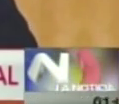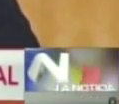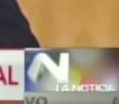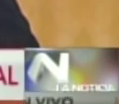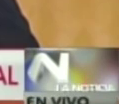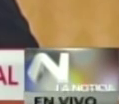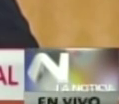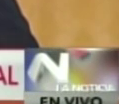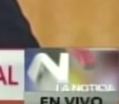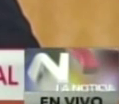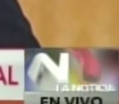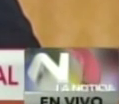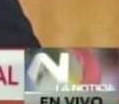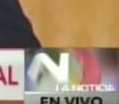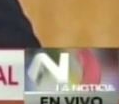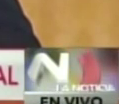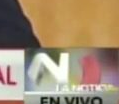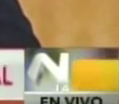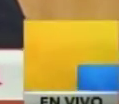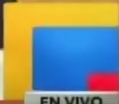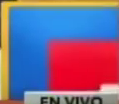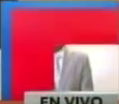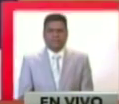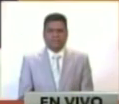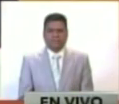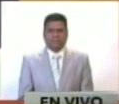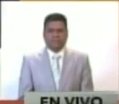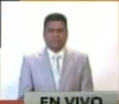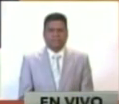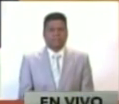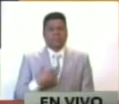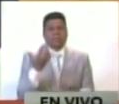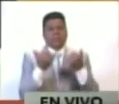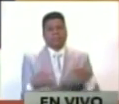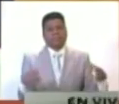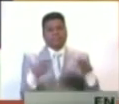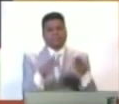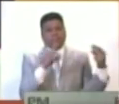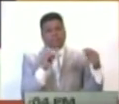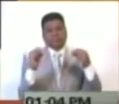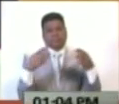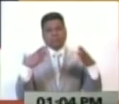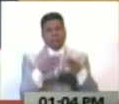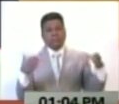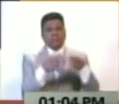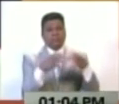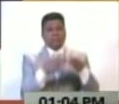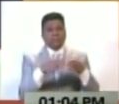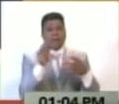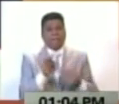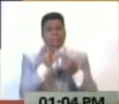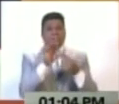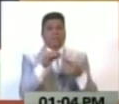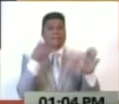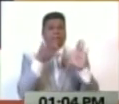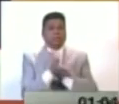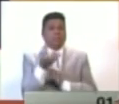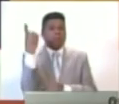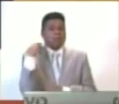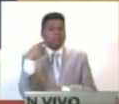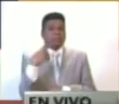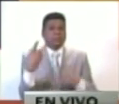Irán, la República Islámica de Irán, que venía presidiendo el movimiento durante estos últimos 4 años, hizo